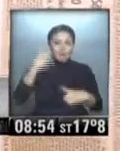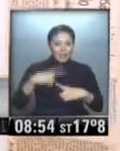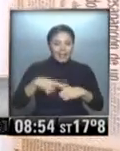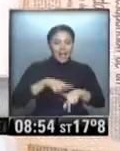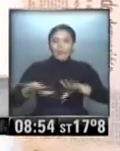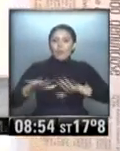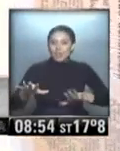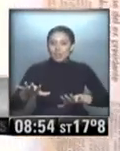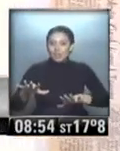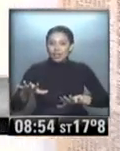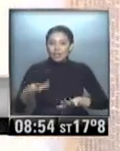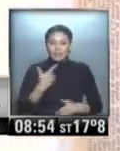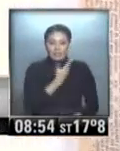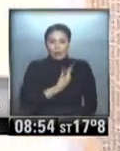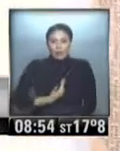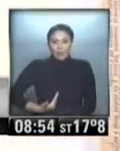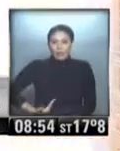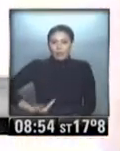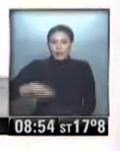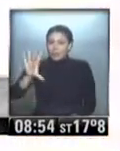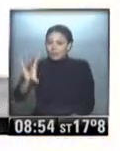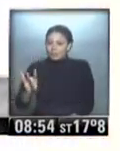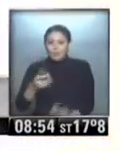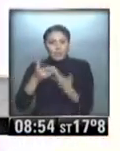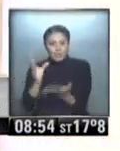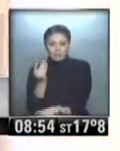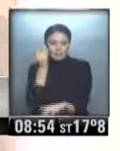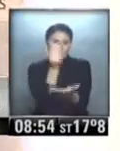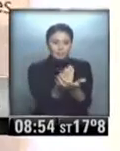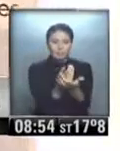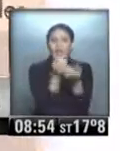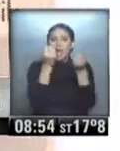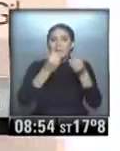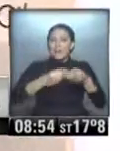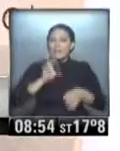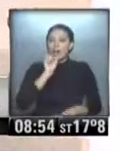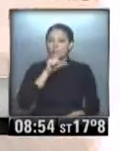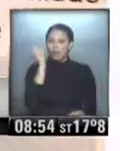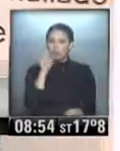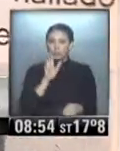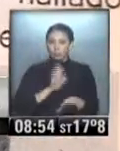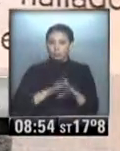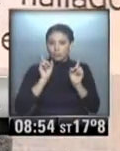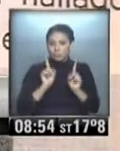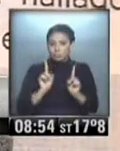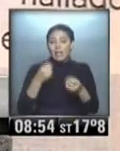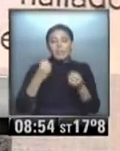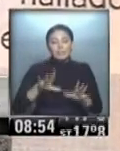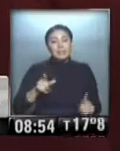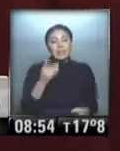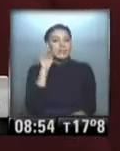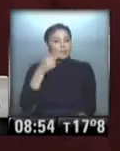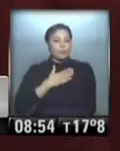el momento de un gobierno elegido democráticamente que empieza a cumplir funciones y a hacer que se ejerzan